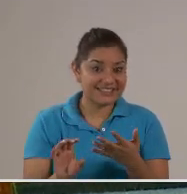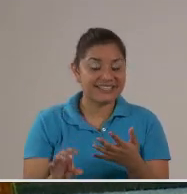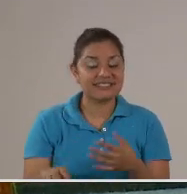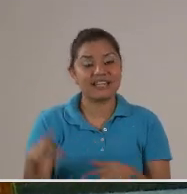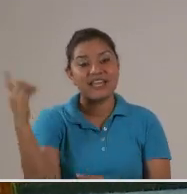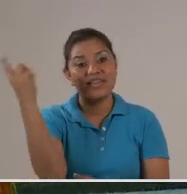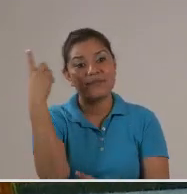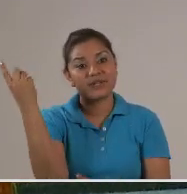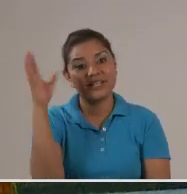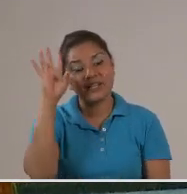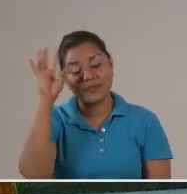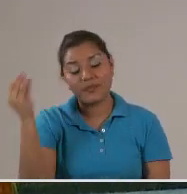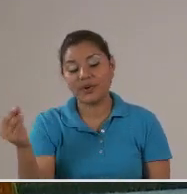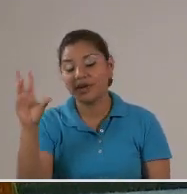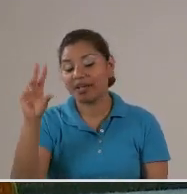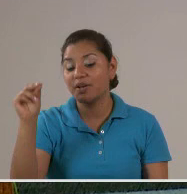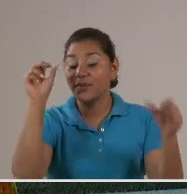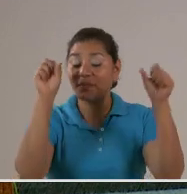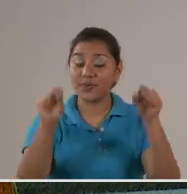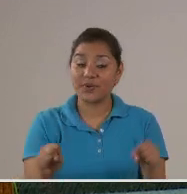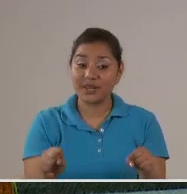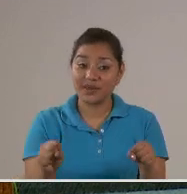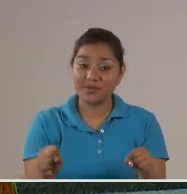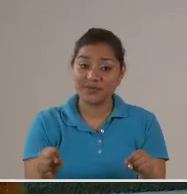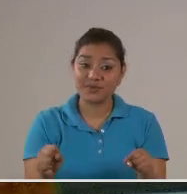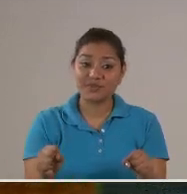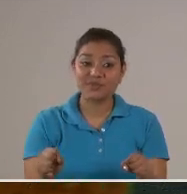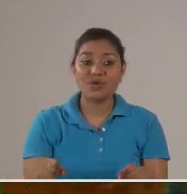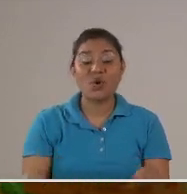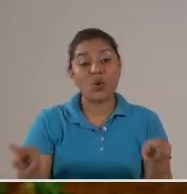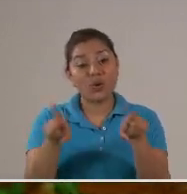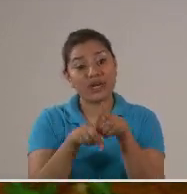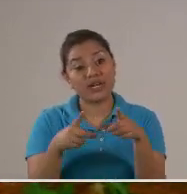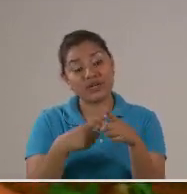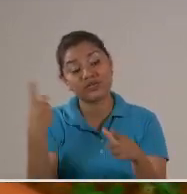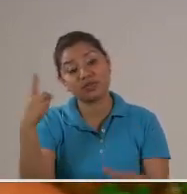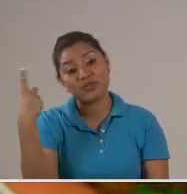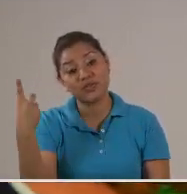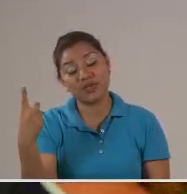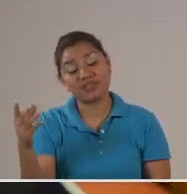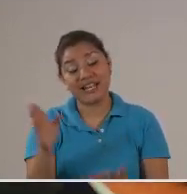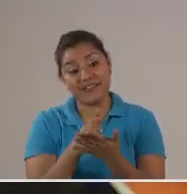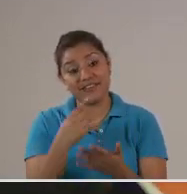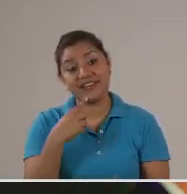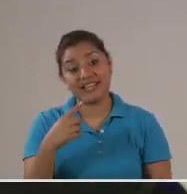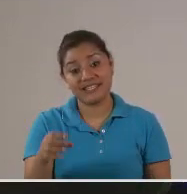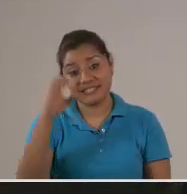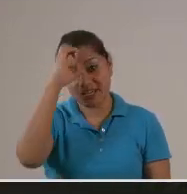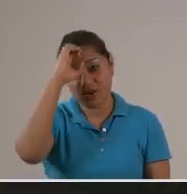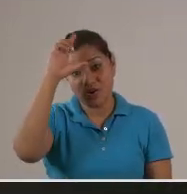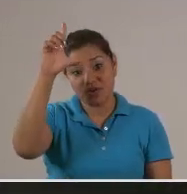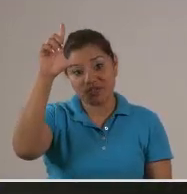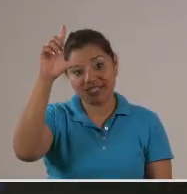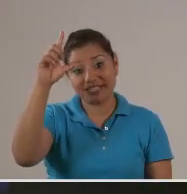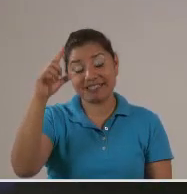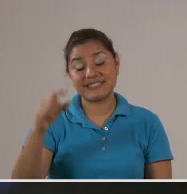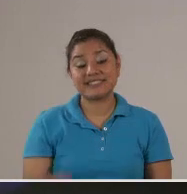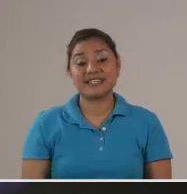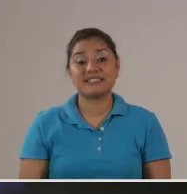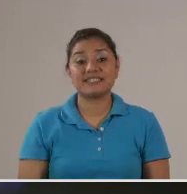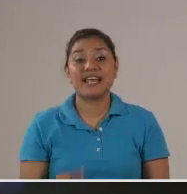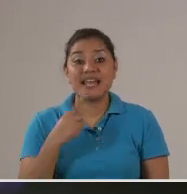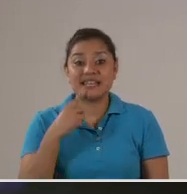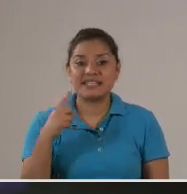Aleluya hermano colosenses capítulo 1 dice que en Cristo todas las